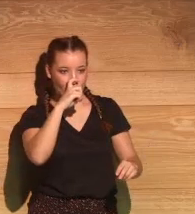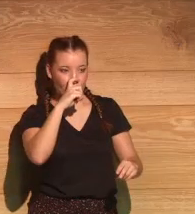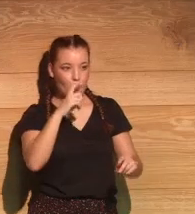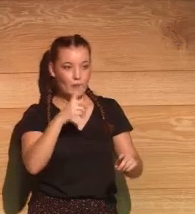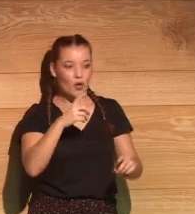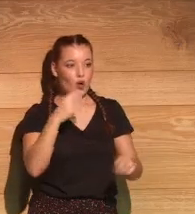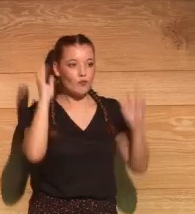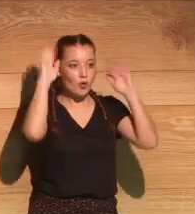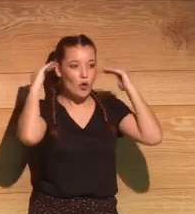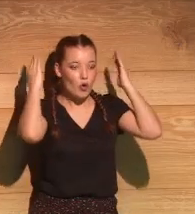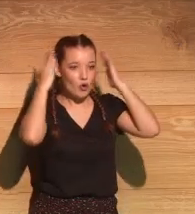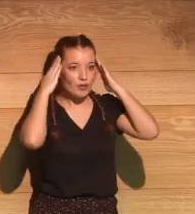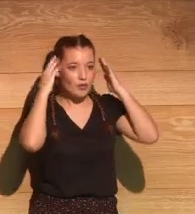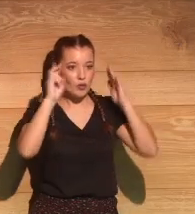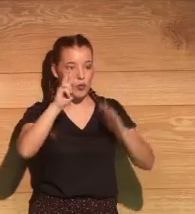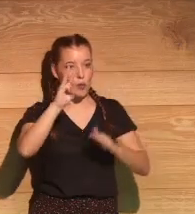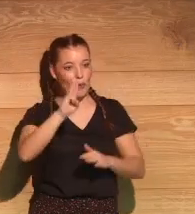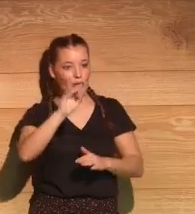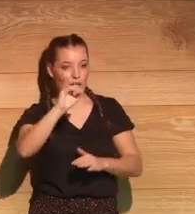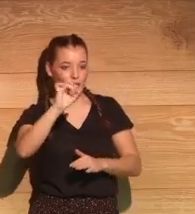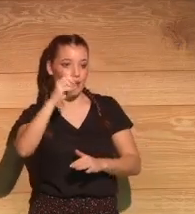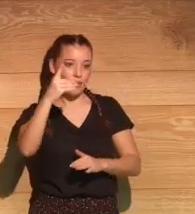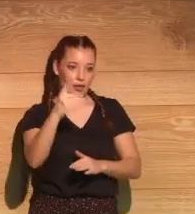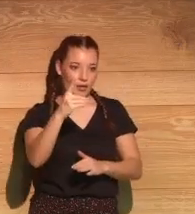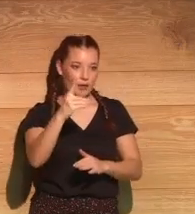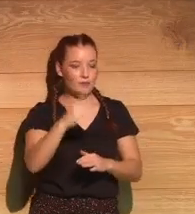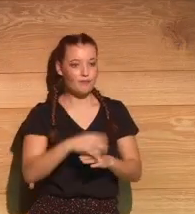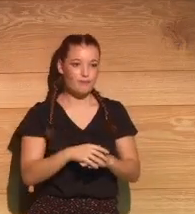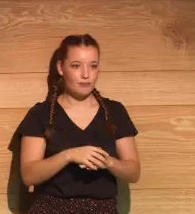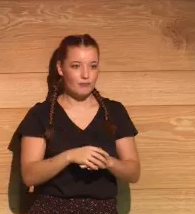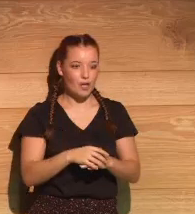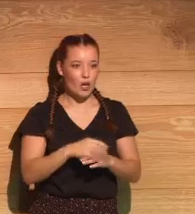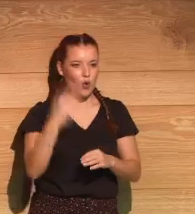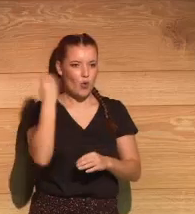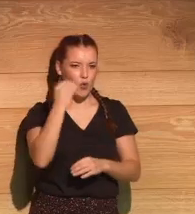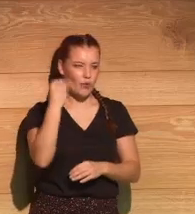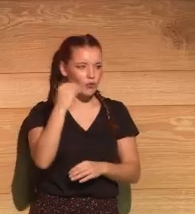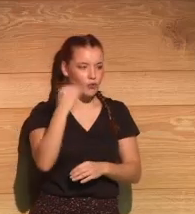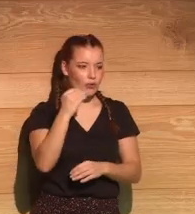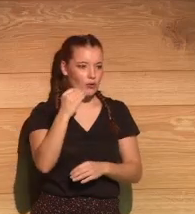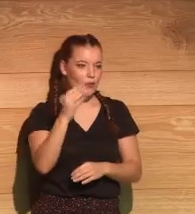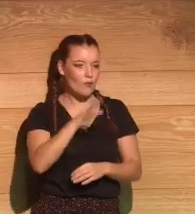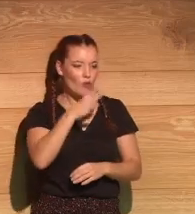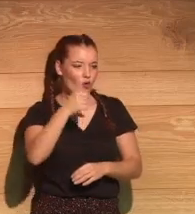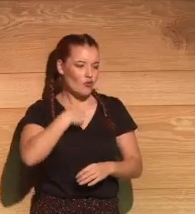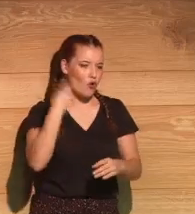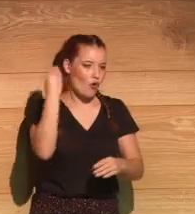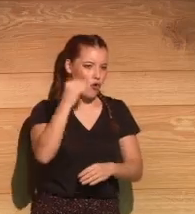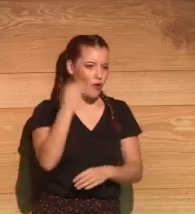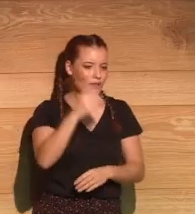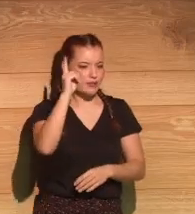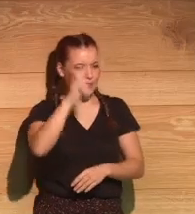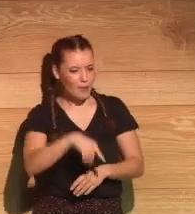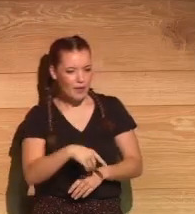decía: a diferencia de los partidos comunistas y fascistas, nosotros no tenemos juventudes, porque yo también soy joven,